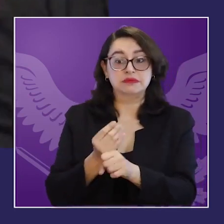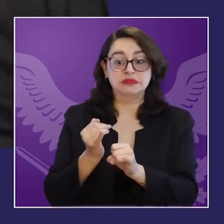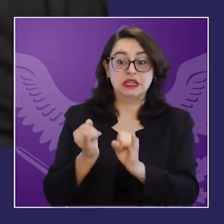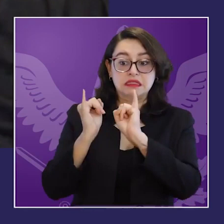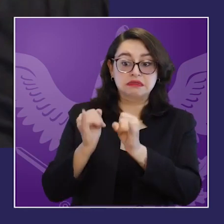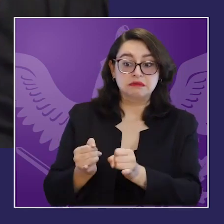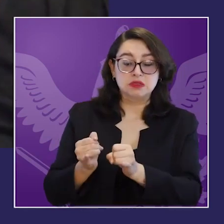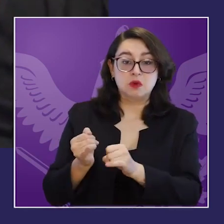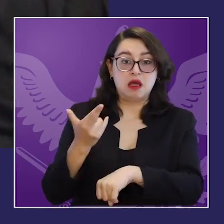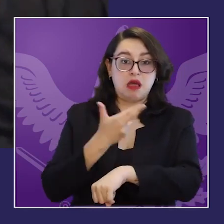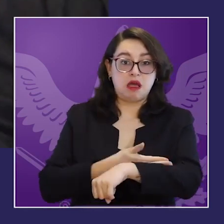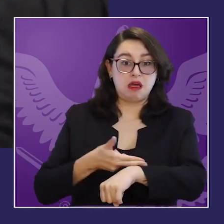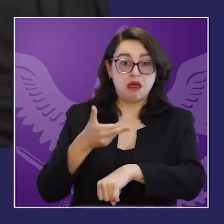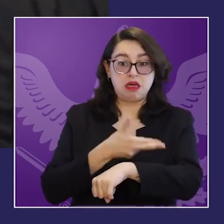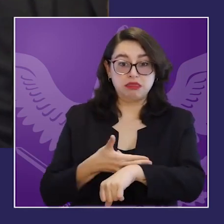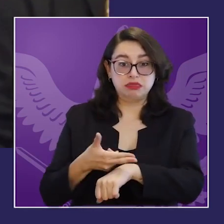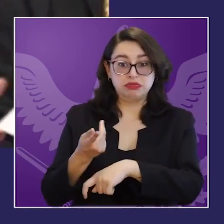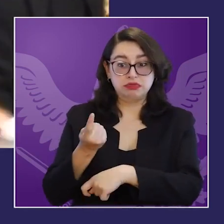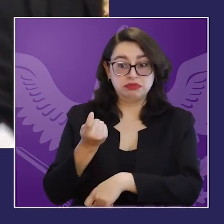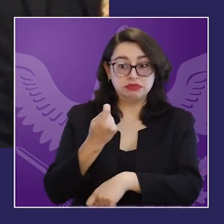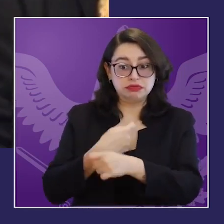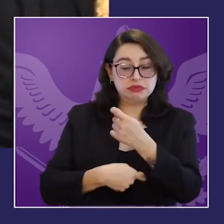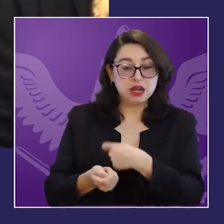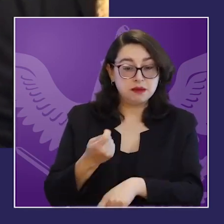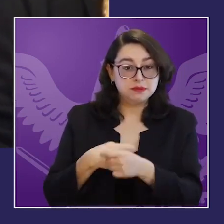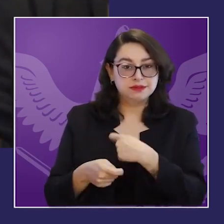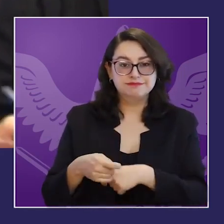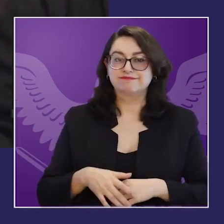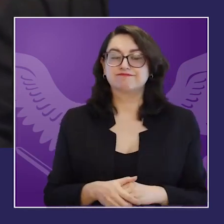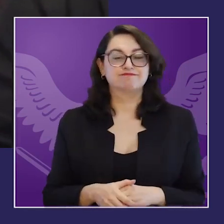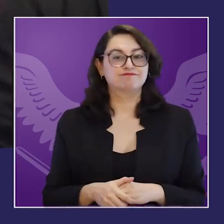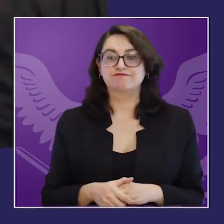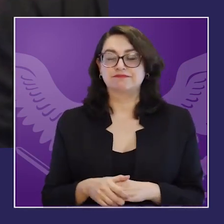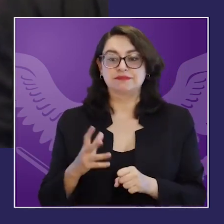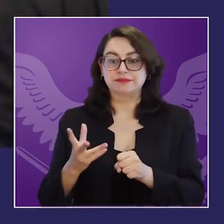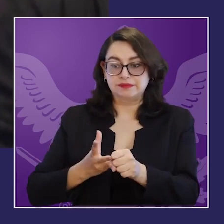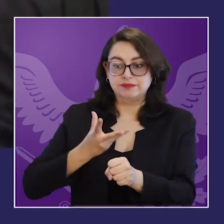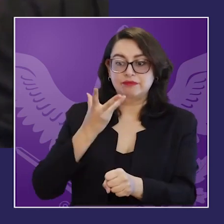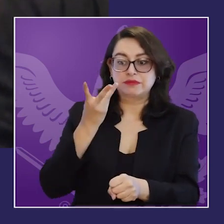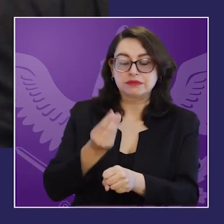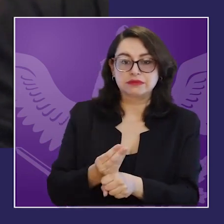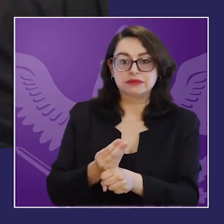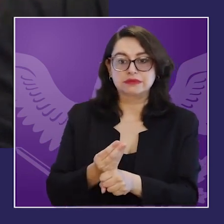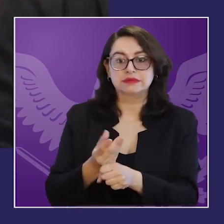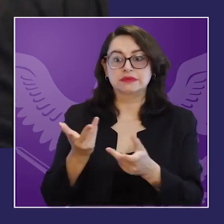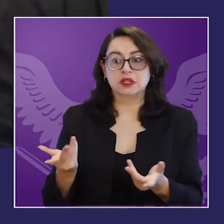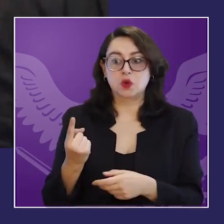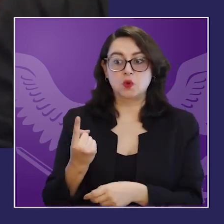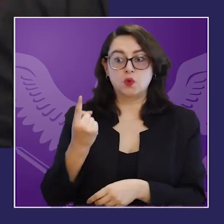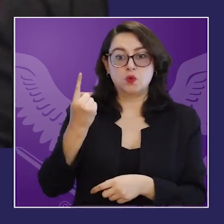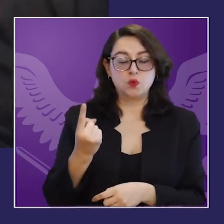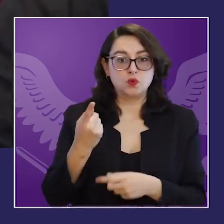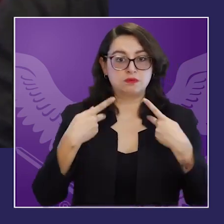proceso individual para las víctimas o sobrevivientes, que la reparación no solo tiene que ver con el tema